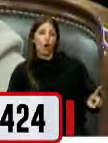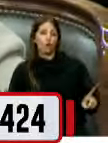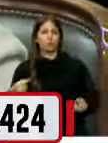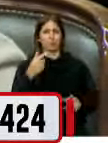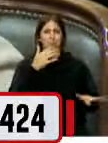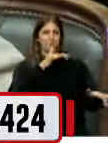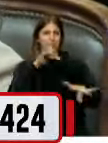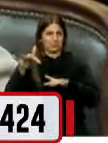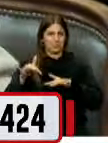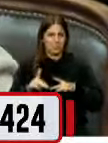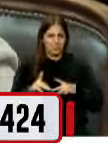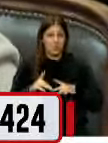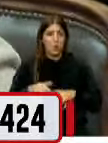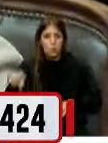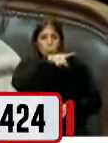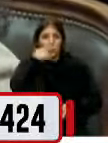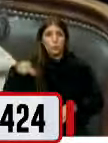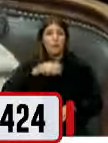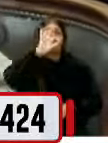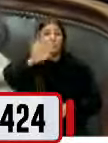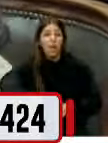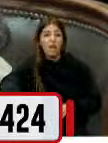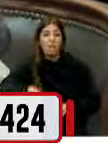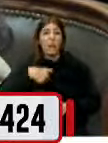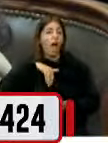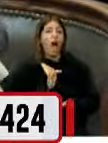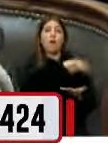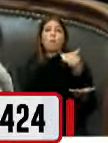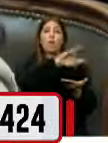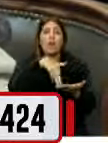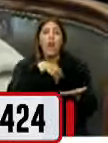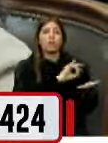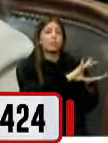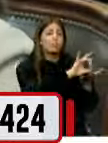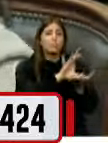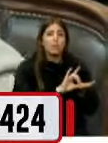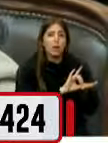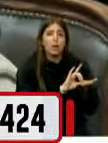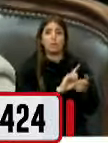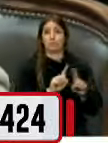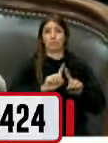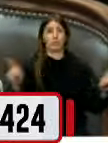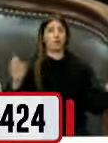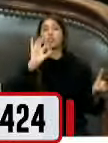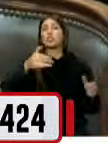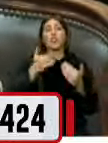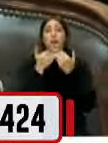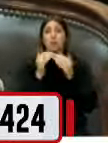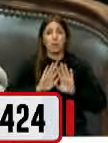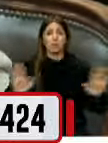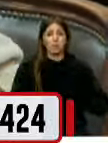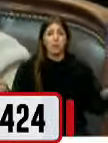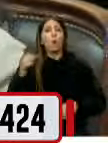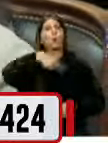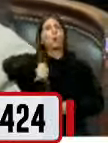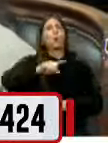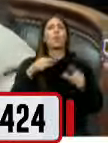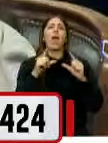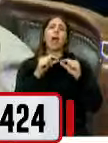ahí. La hicimos el día que la instalaron. Exactamente, y hoy había también una manifestación. Sí. Hay mucha gente de izquierda, ahí está el diputado